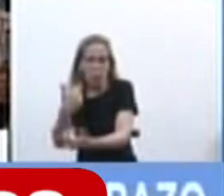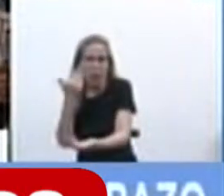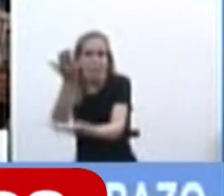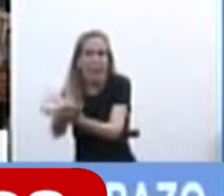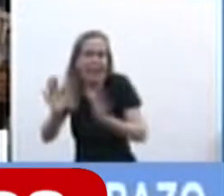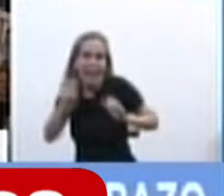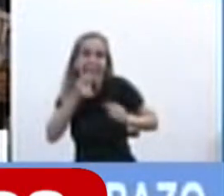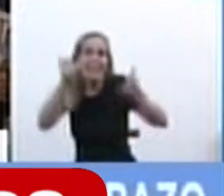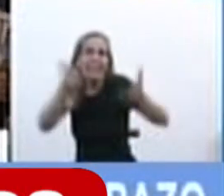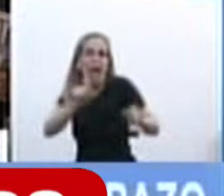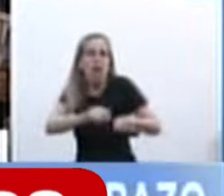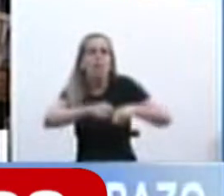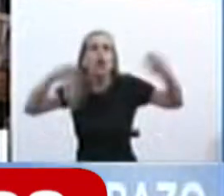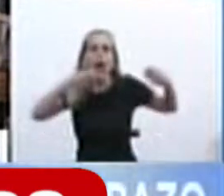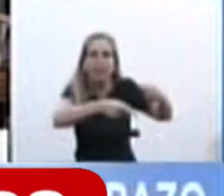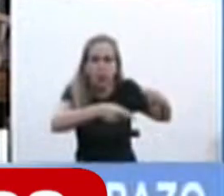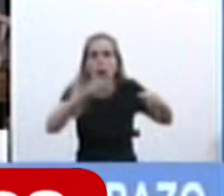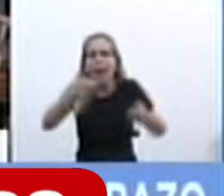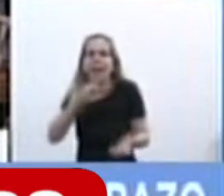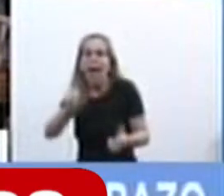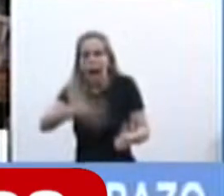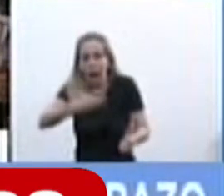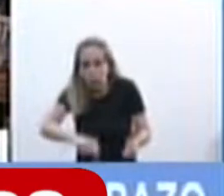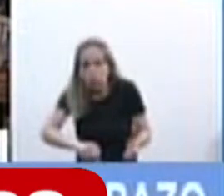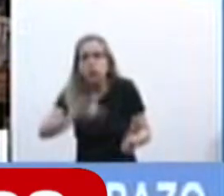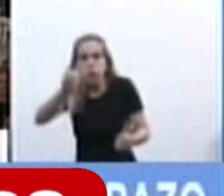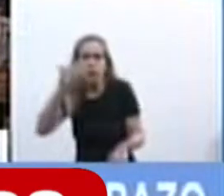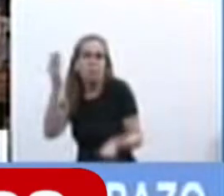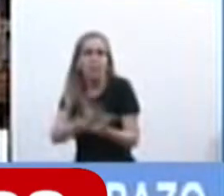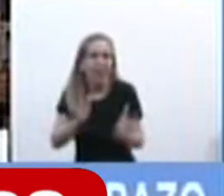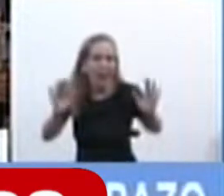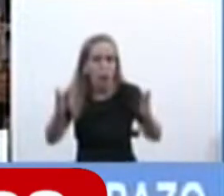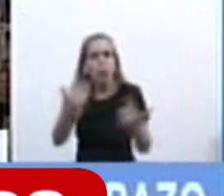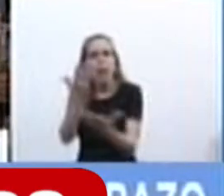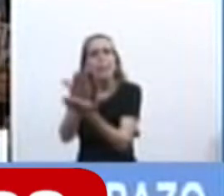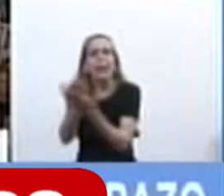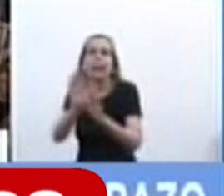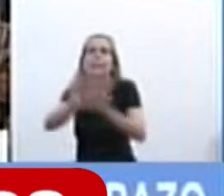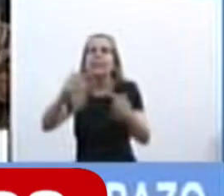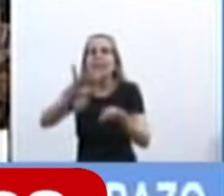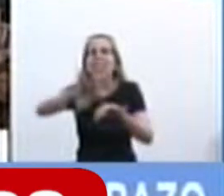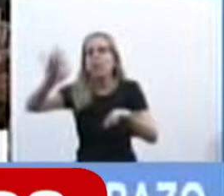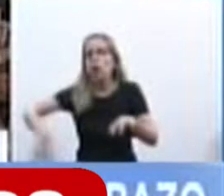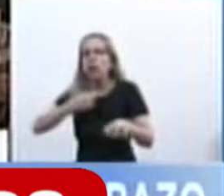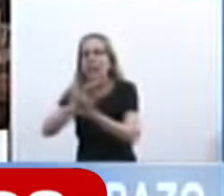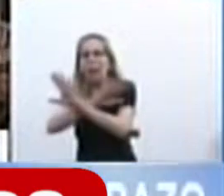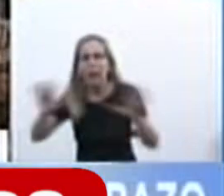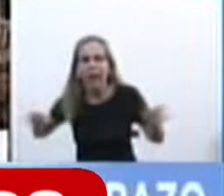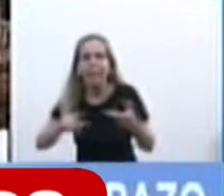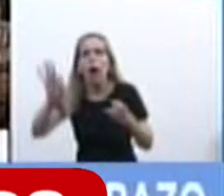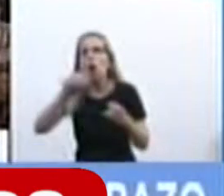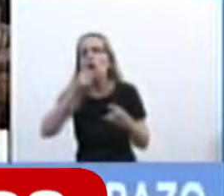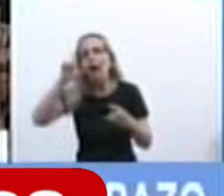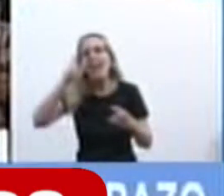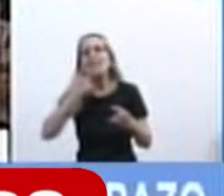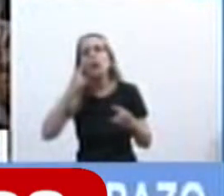ante las violaciones el aborto sea punible? ¿Podría querer imponer que no podamos divorciarnos? ¿Podría querer imponer que no se imparta la educación